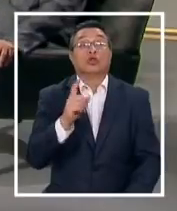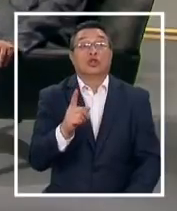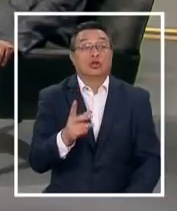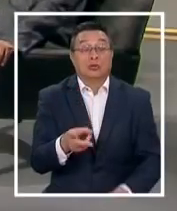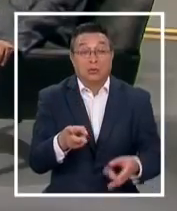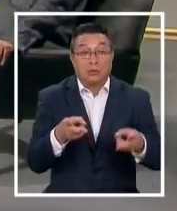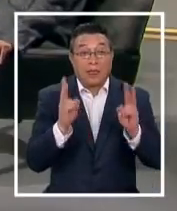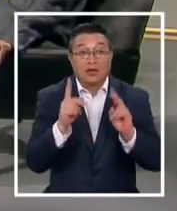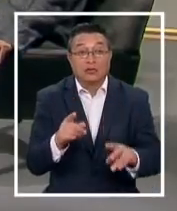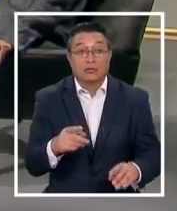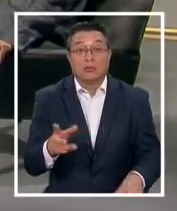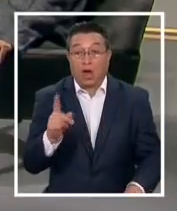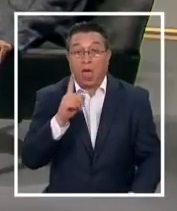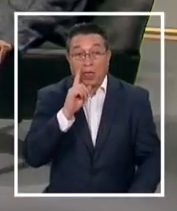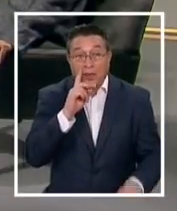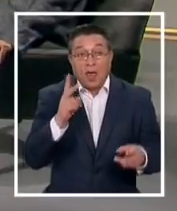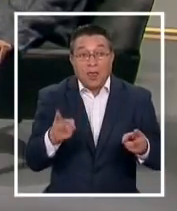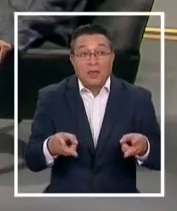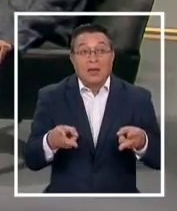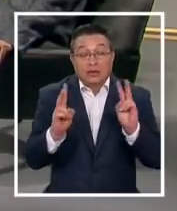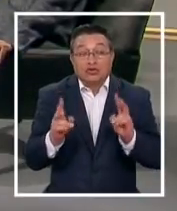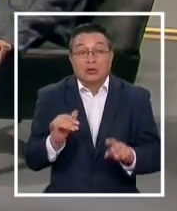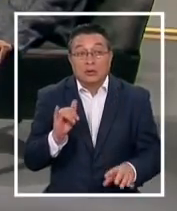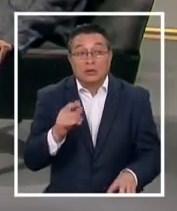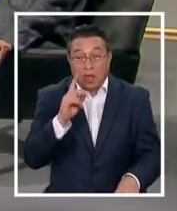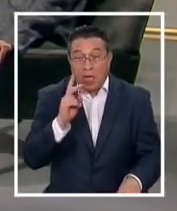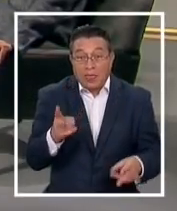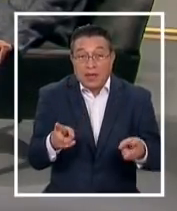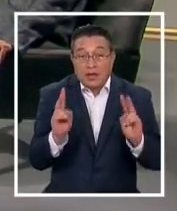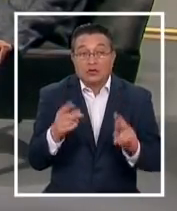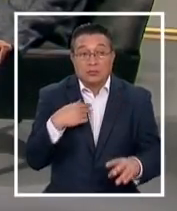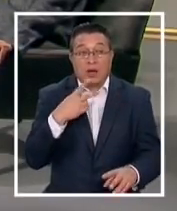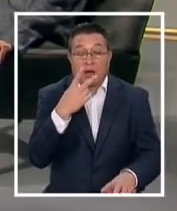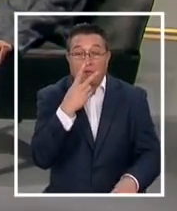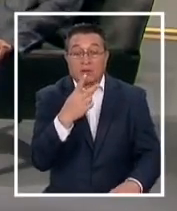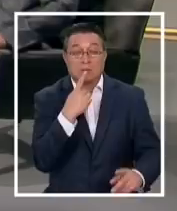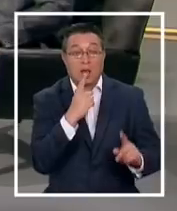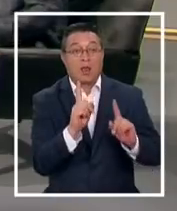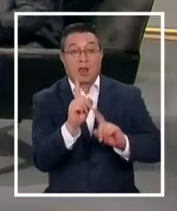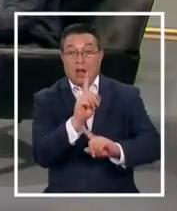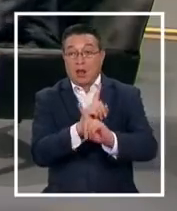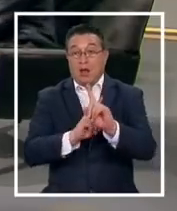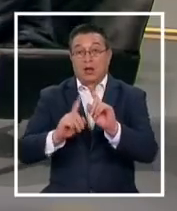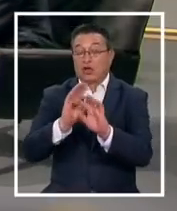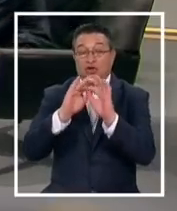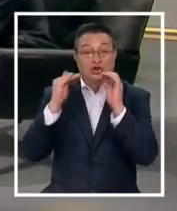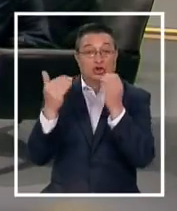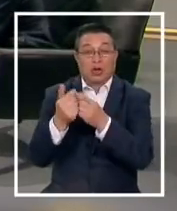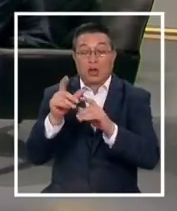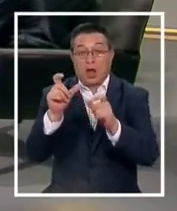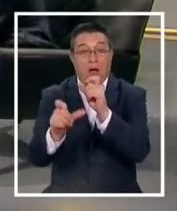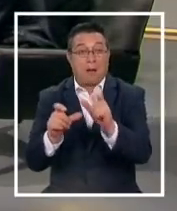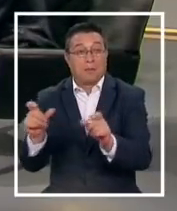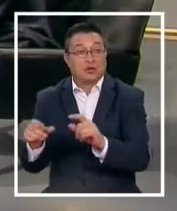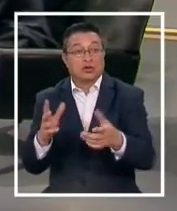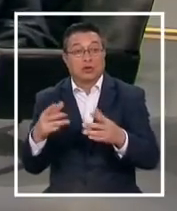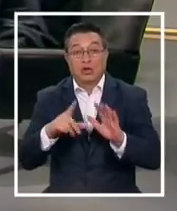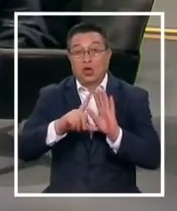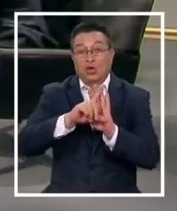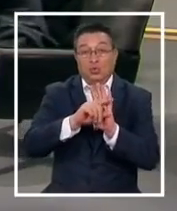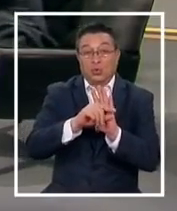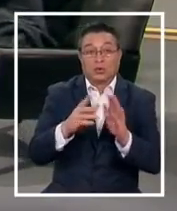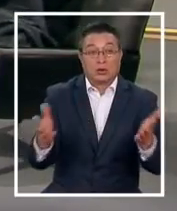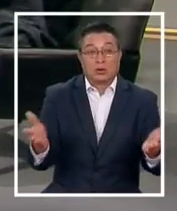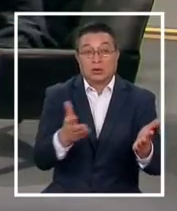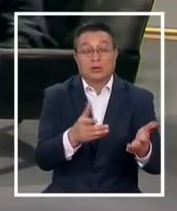a cambiar de vereda? Tiene el derecho. Es que da la impresión, por lo que uno ve de las reacciones de la gente en Twitter